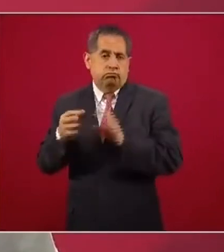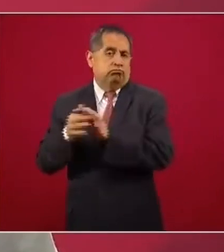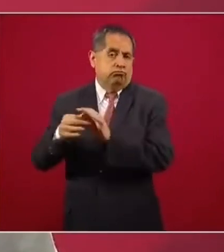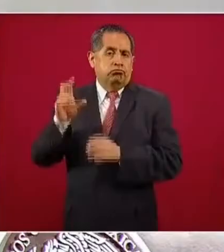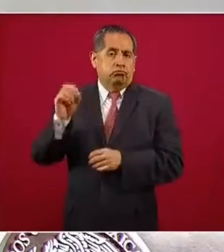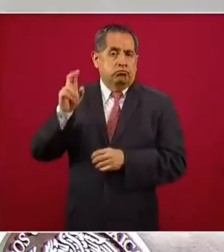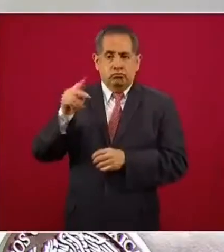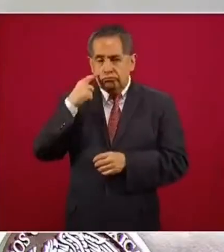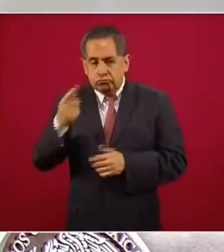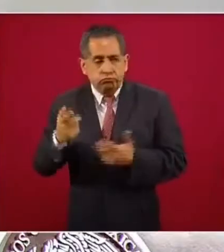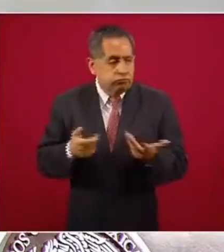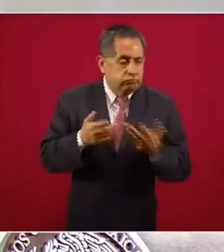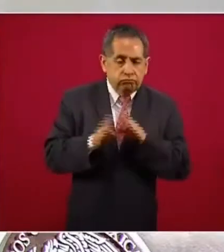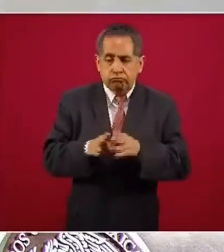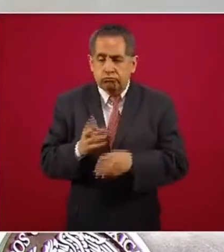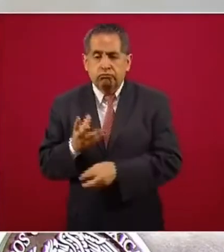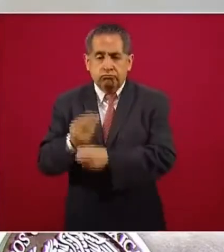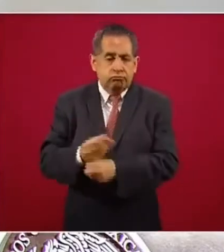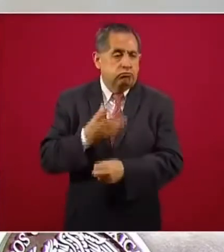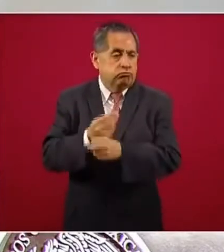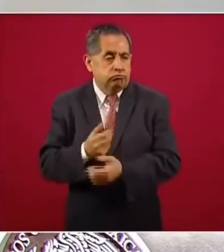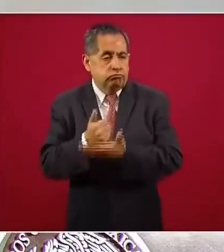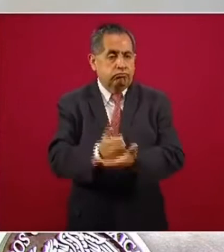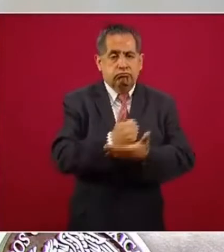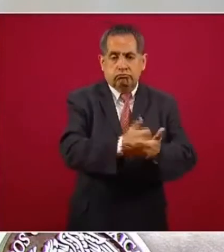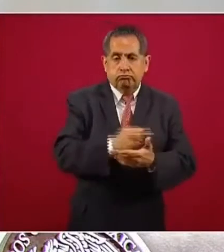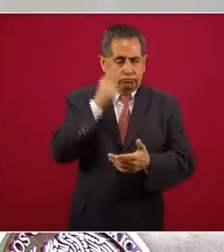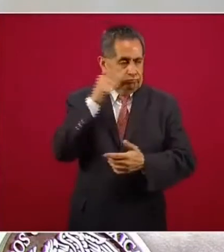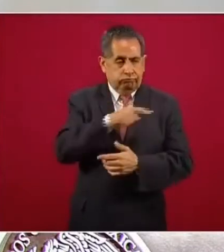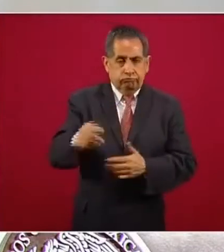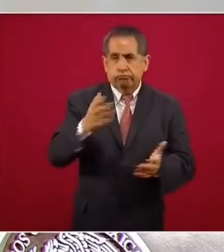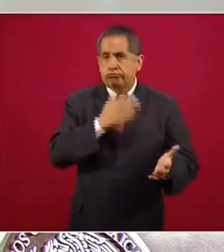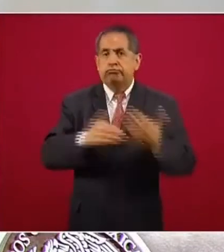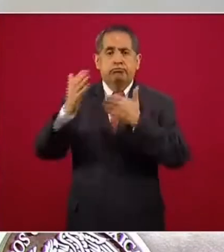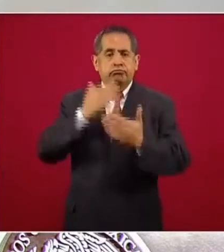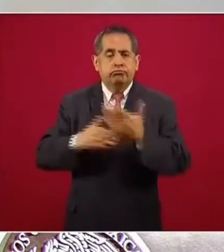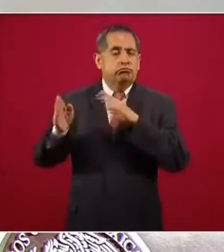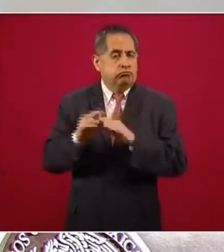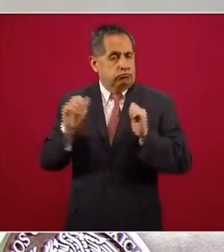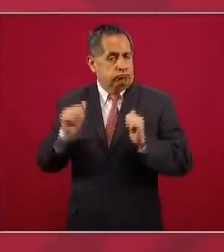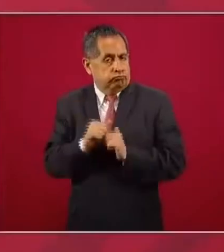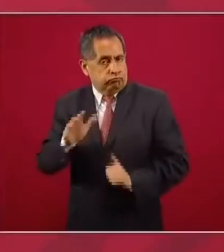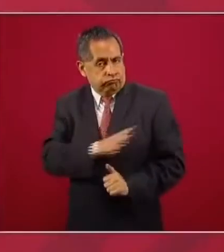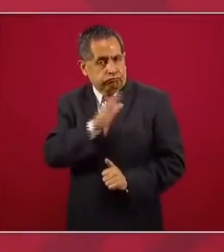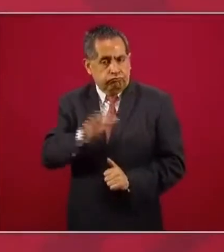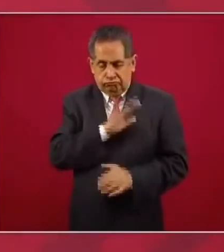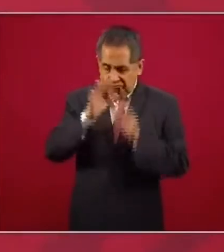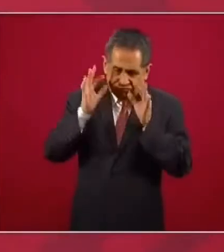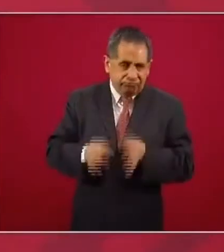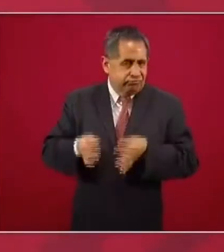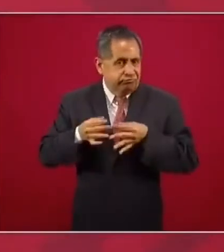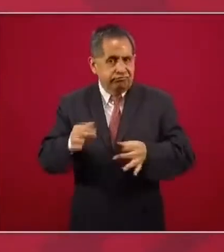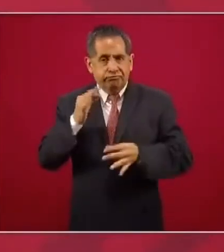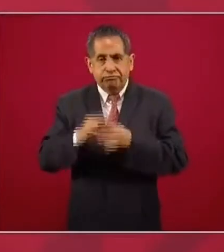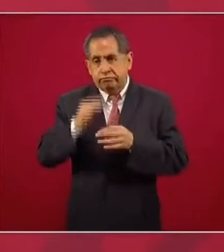Unidas. Ayuda a implementar soluciones humanitarias de desarrollo, siempre de calidad, para